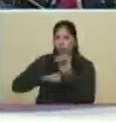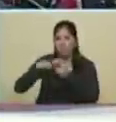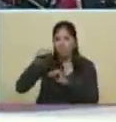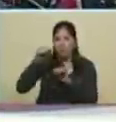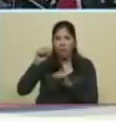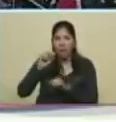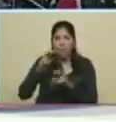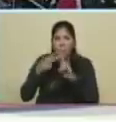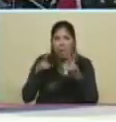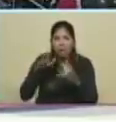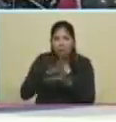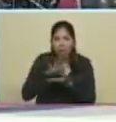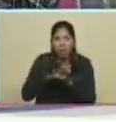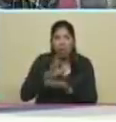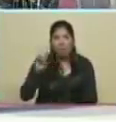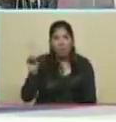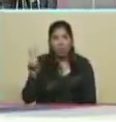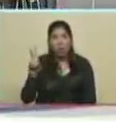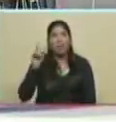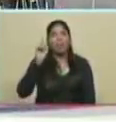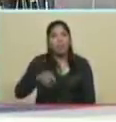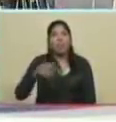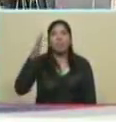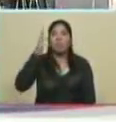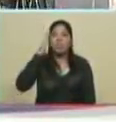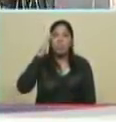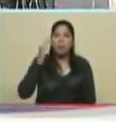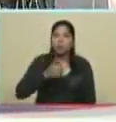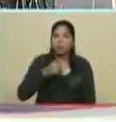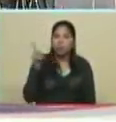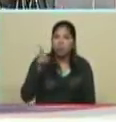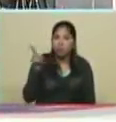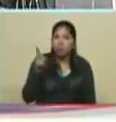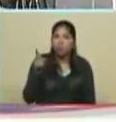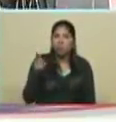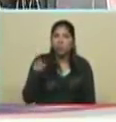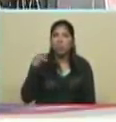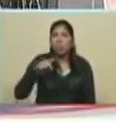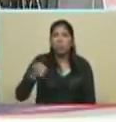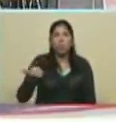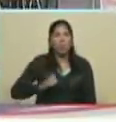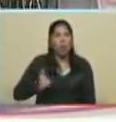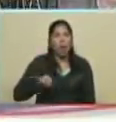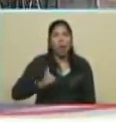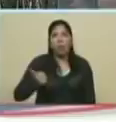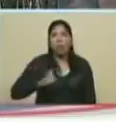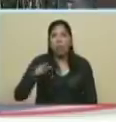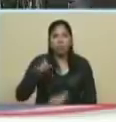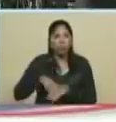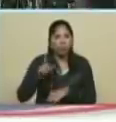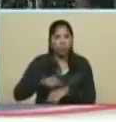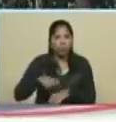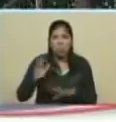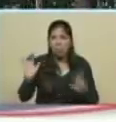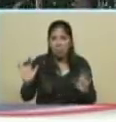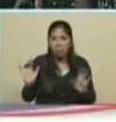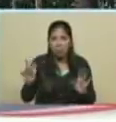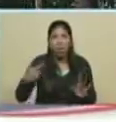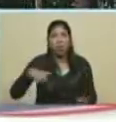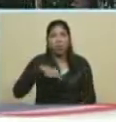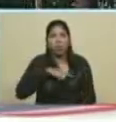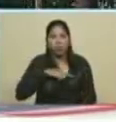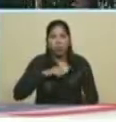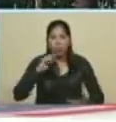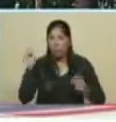sí, pero también que sepa el imperialismo que en cualquier momento que haga falta nos